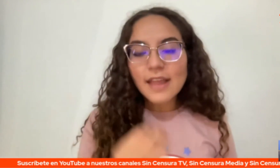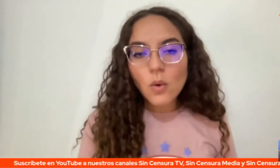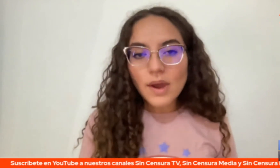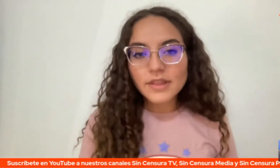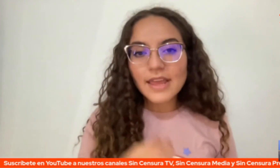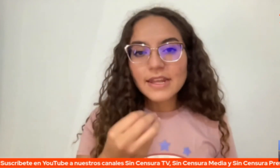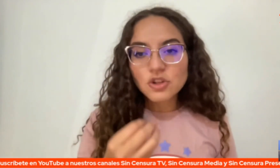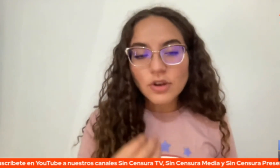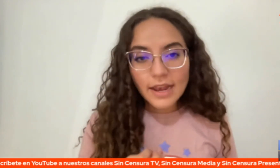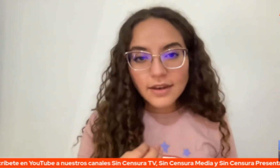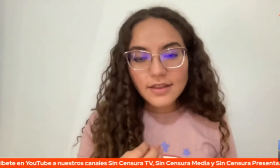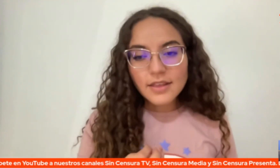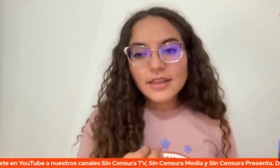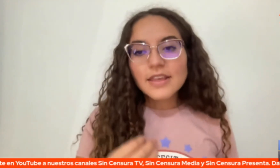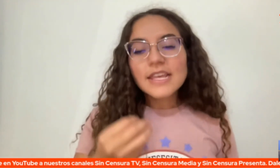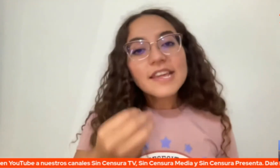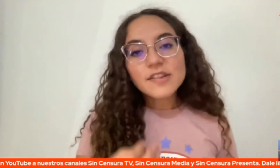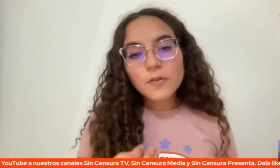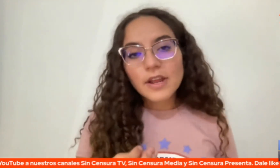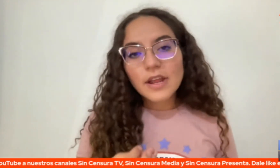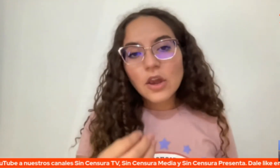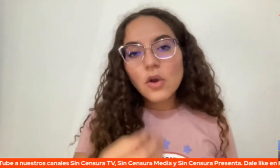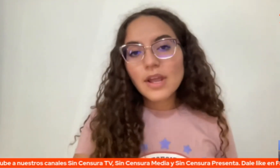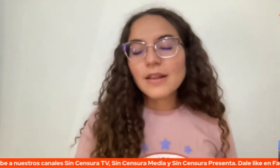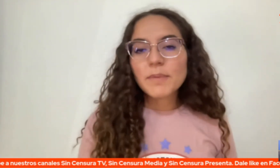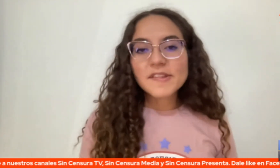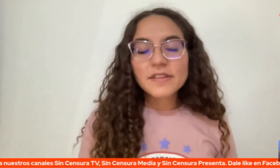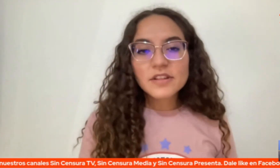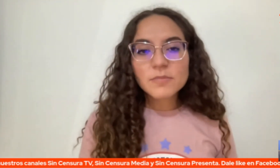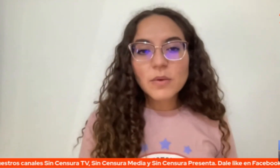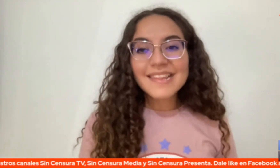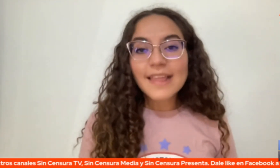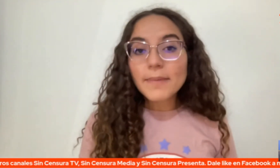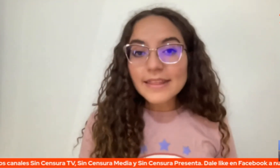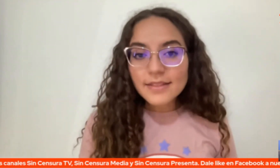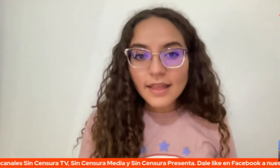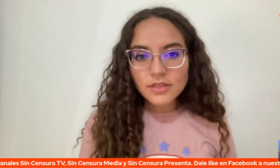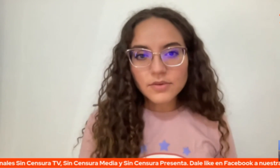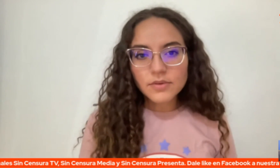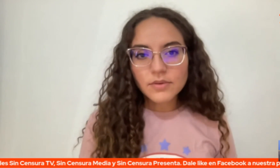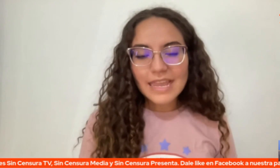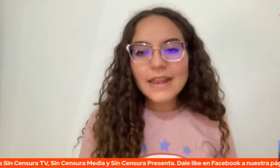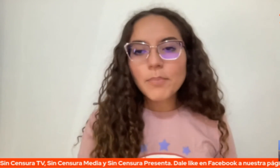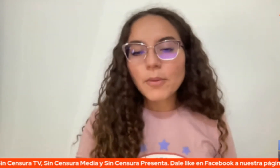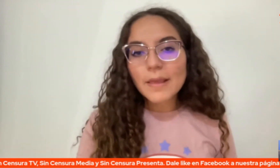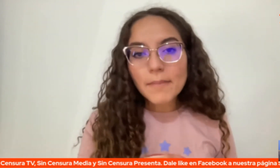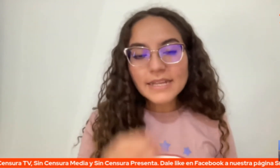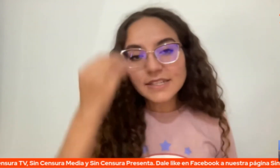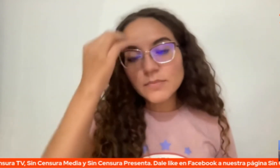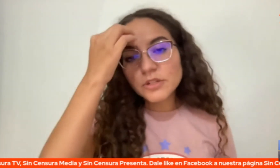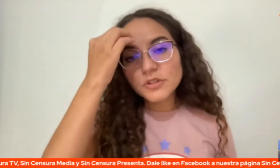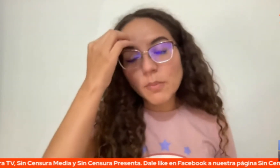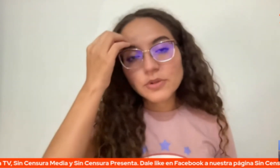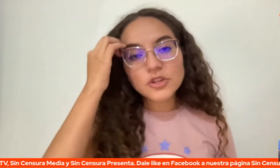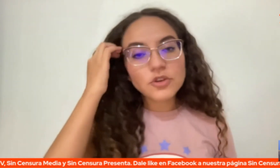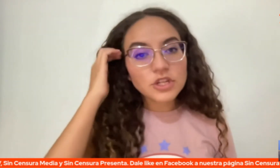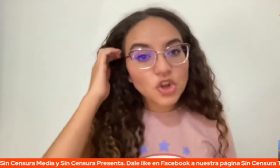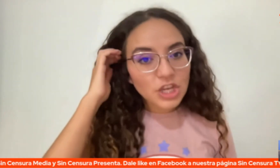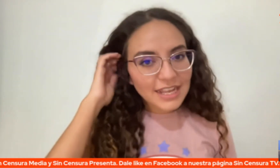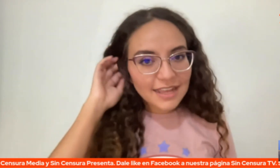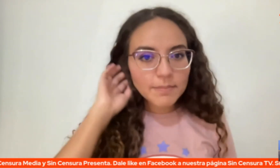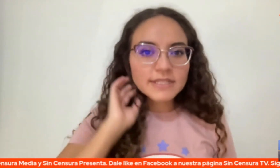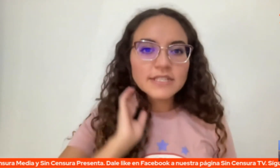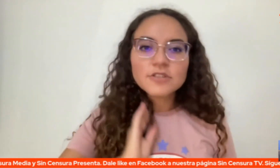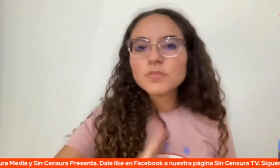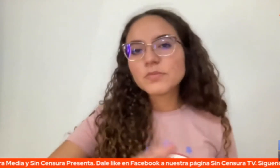perder esta Guardia Nacional. Y eso fue lo que el presidente Andrés Manuel está blindando. El problema es que pues los opositores